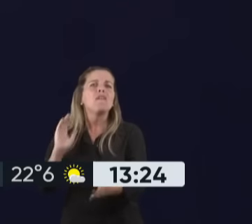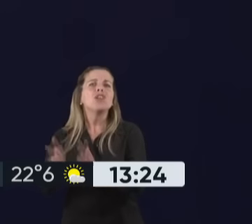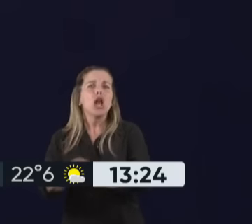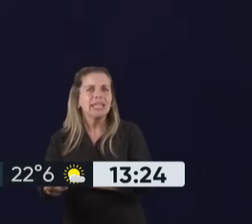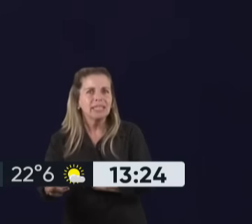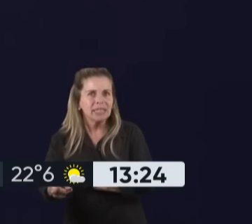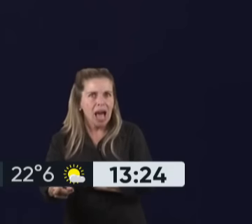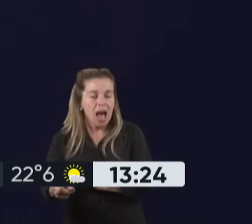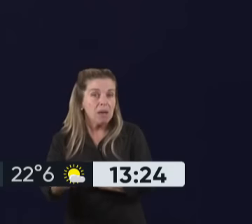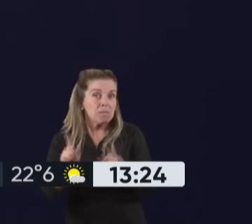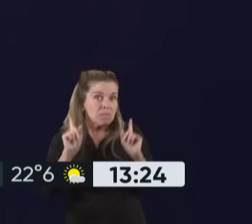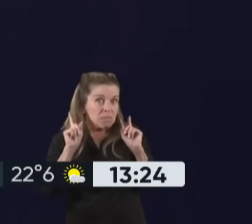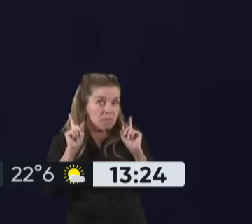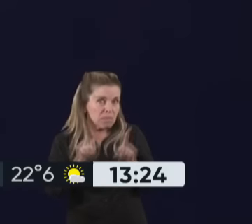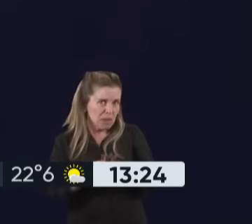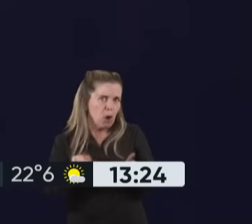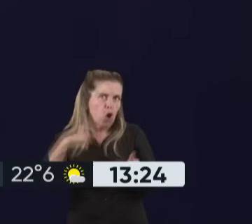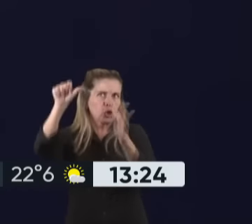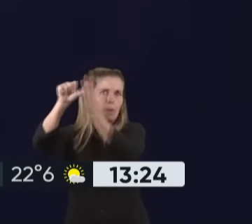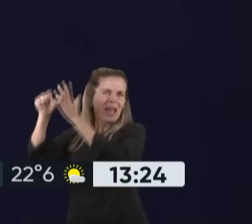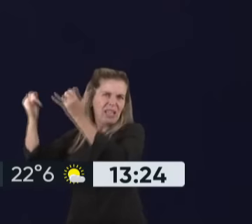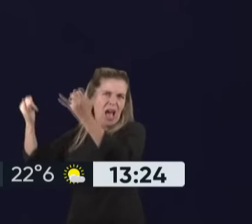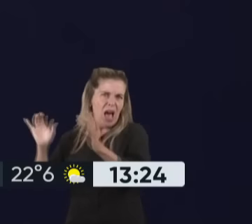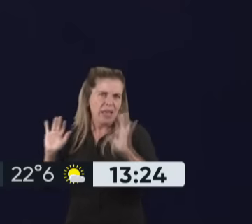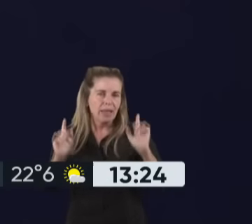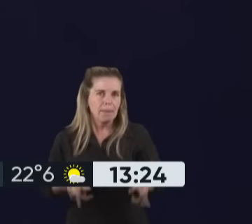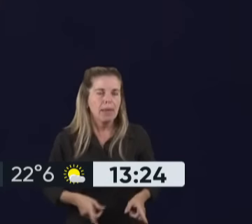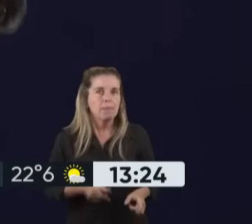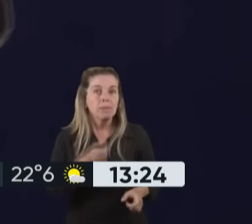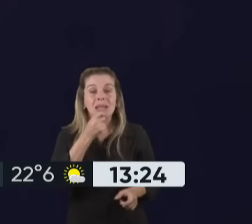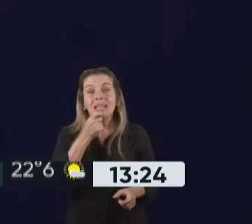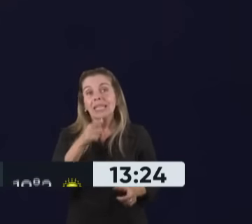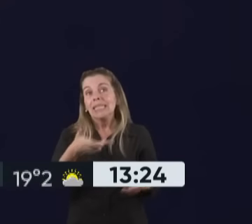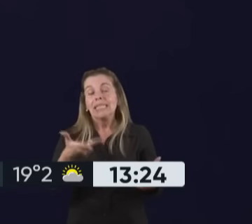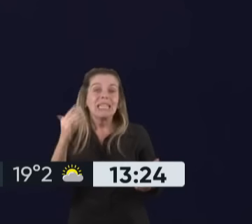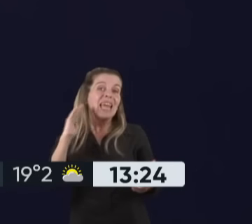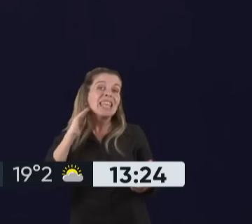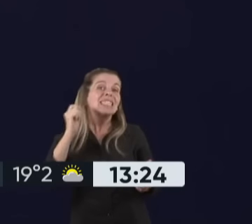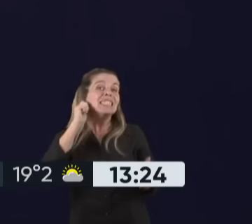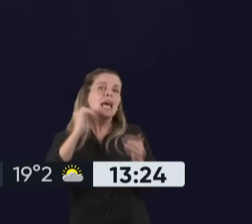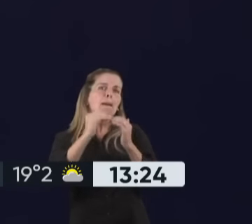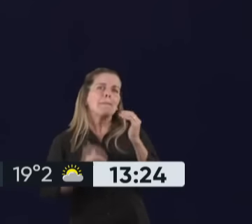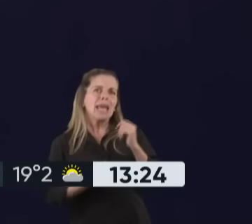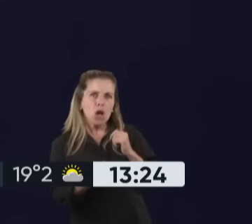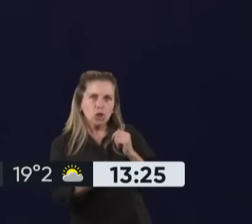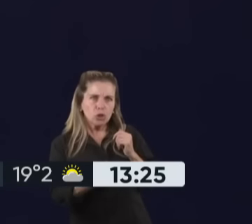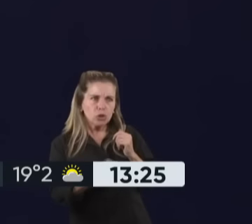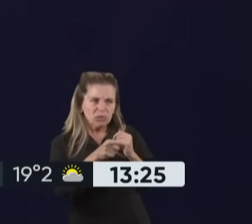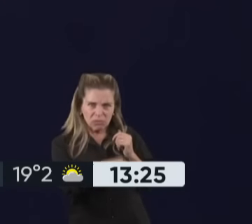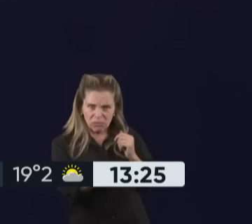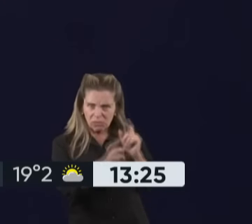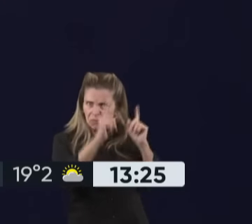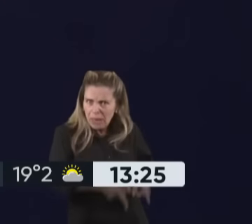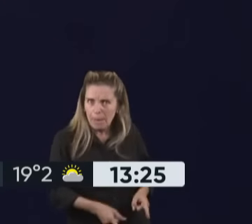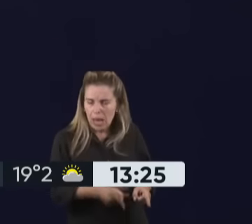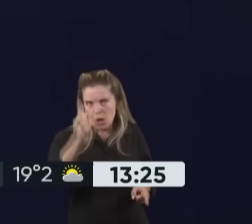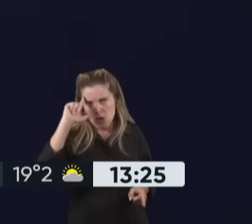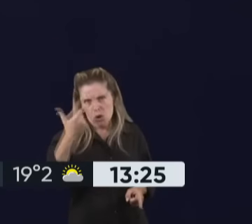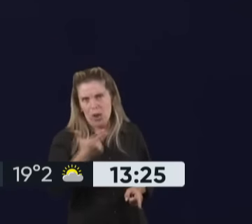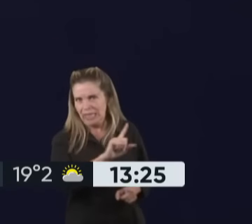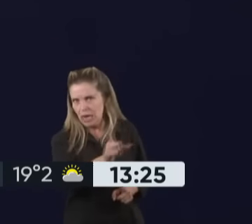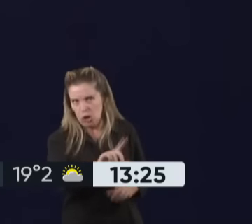y que vemos en otros países del mundo. Si sos menor de 16 años, que sos indefenso, si sos una persona mayor